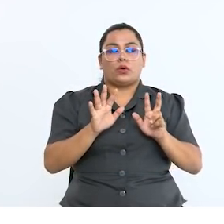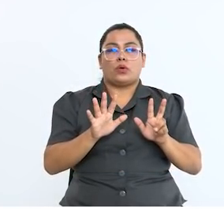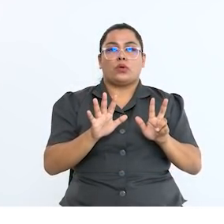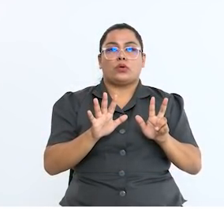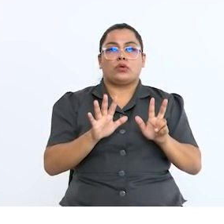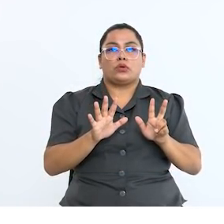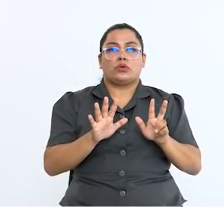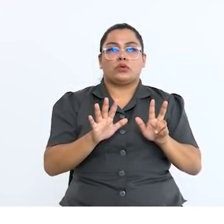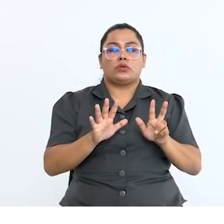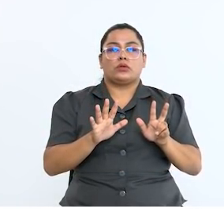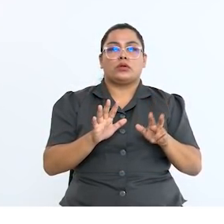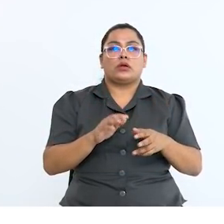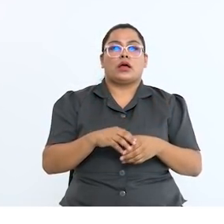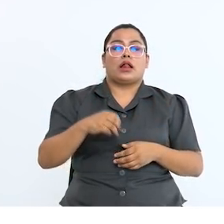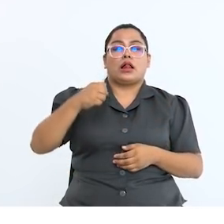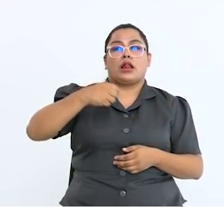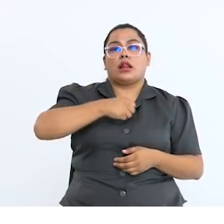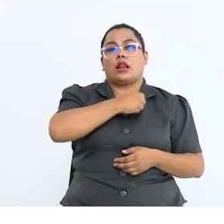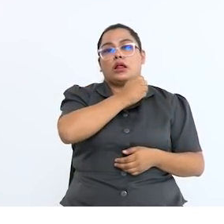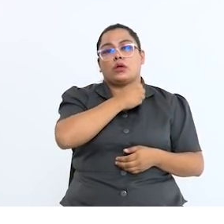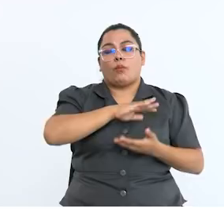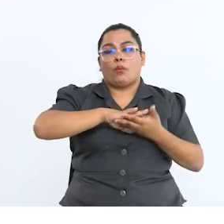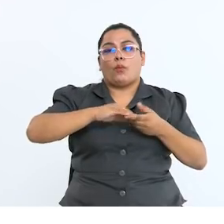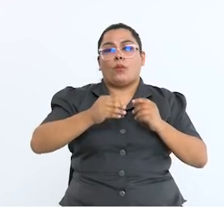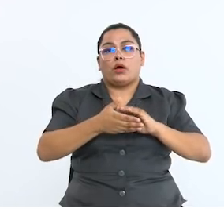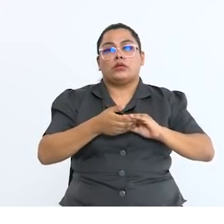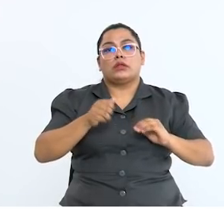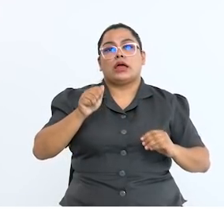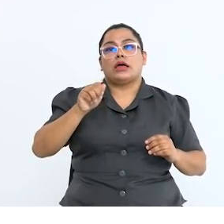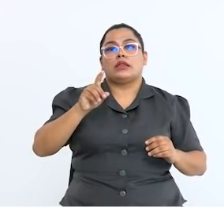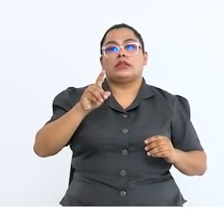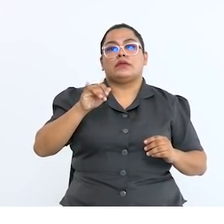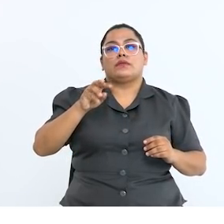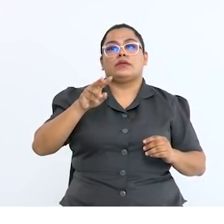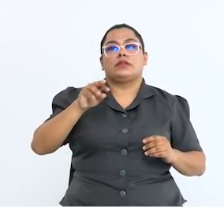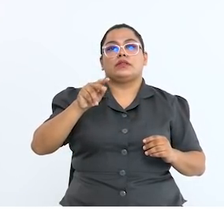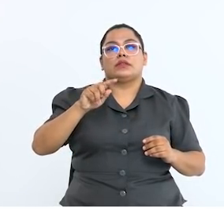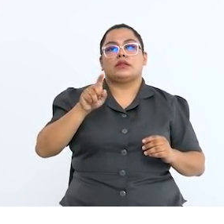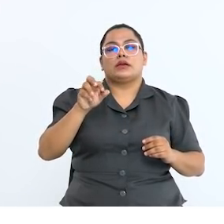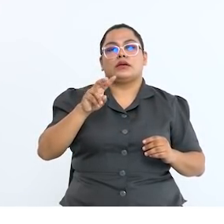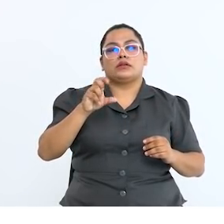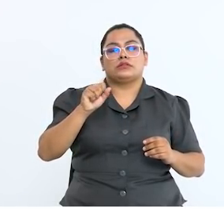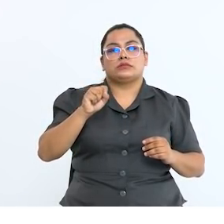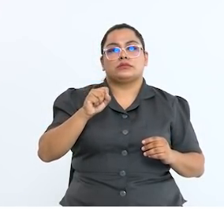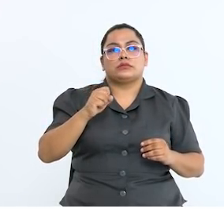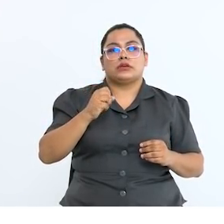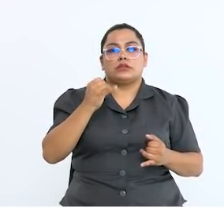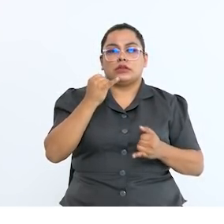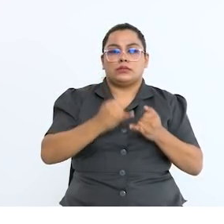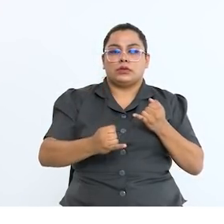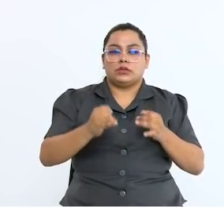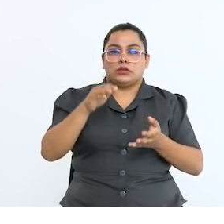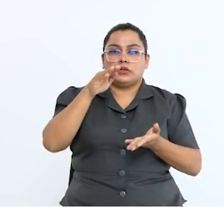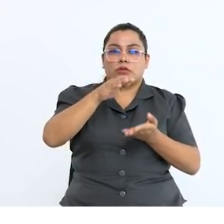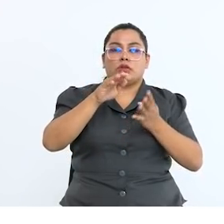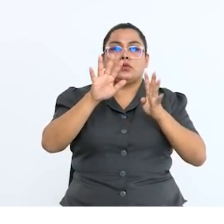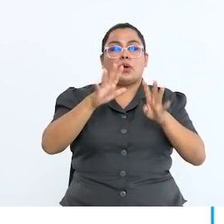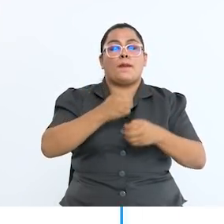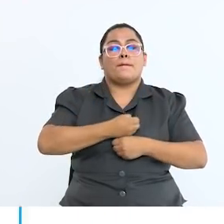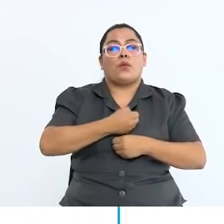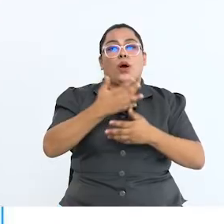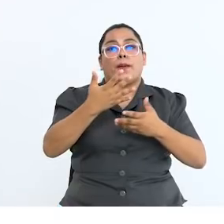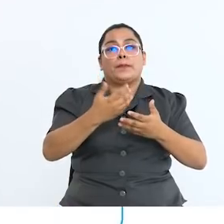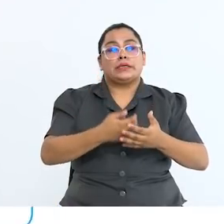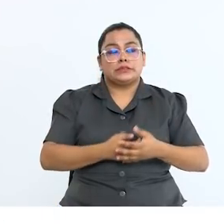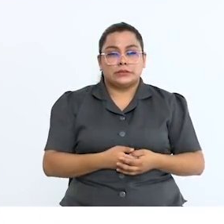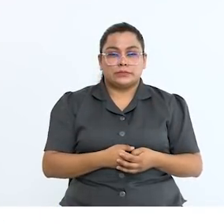la unidad 8, adivinanzas, canciones y cuentos. Y por último, se concluye con la unidad 9,